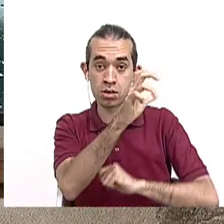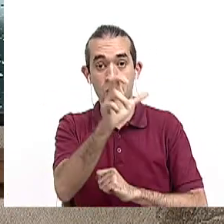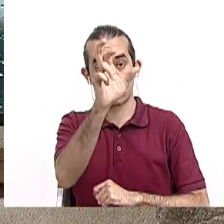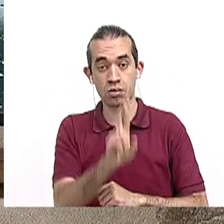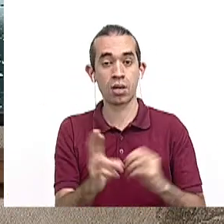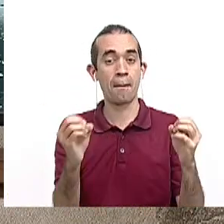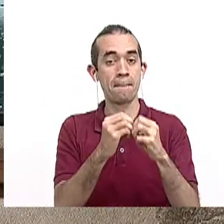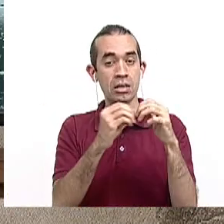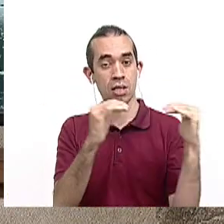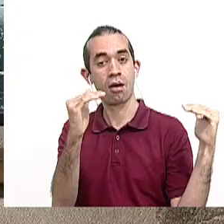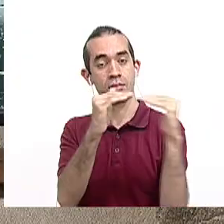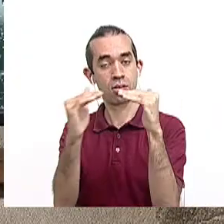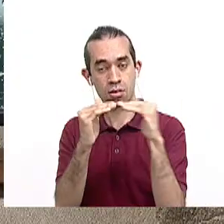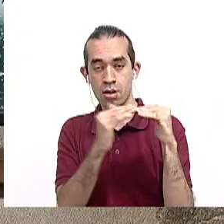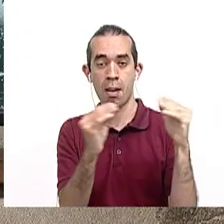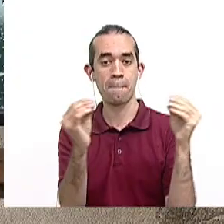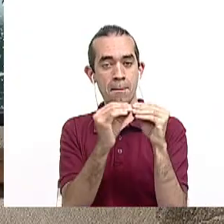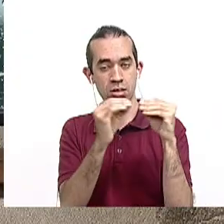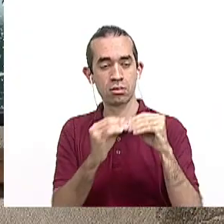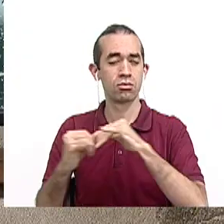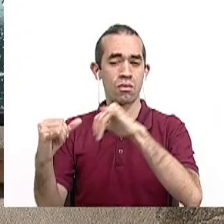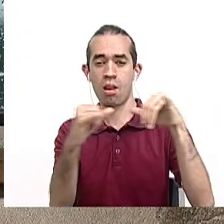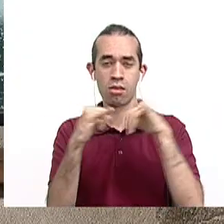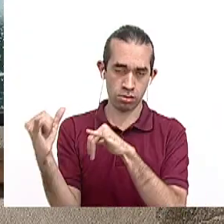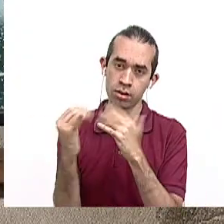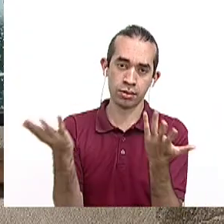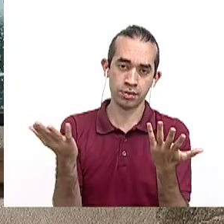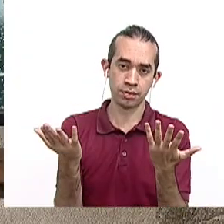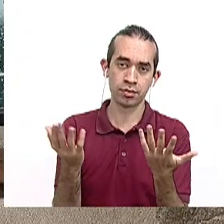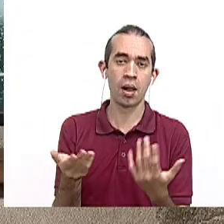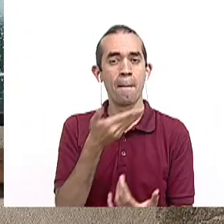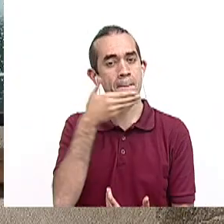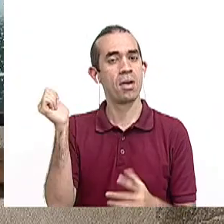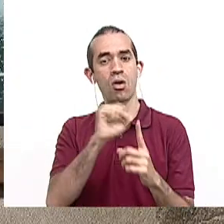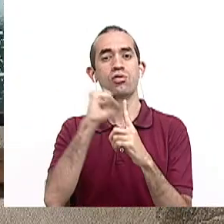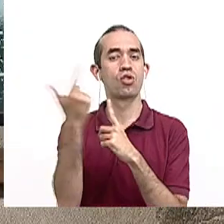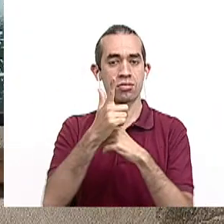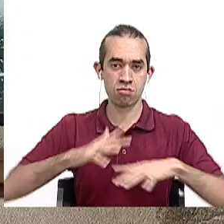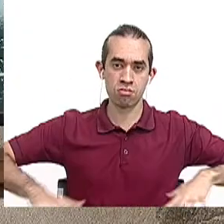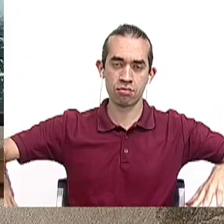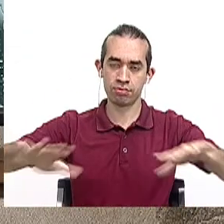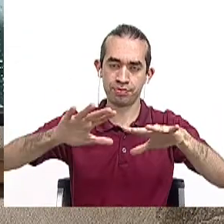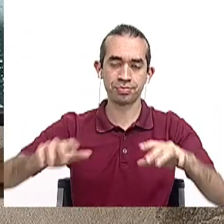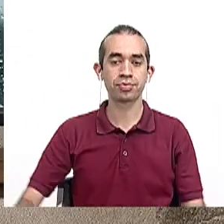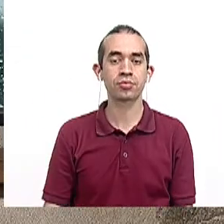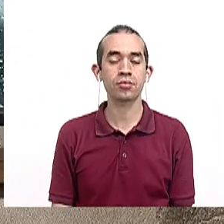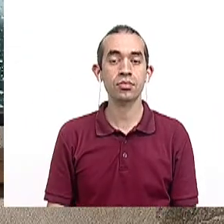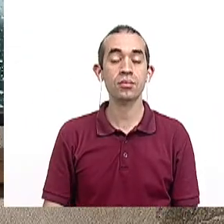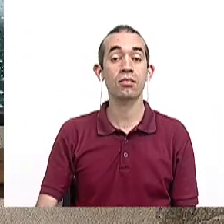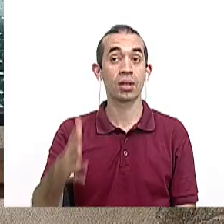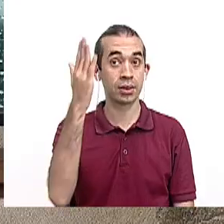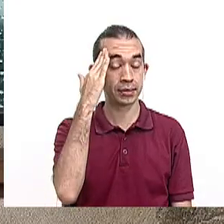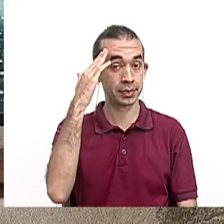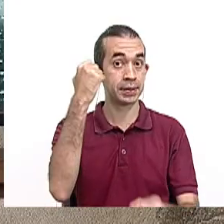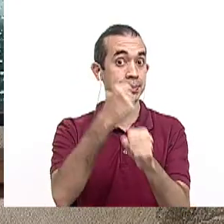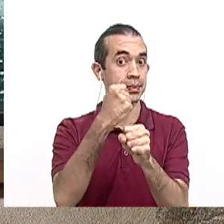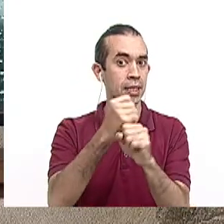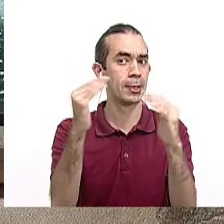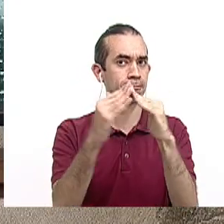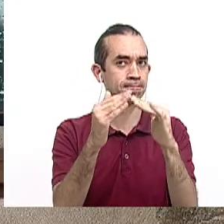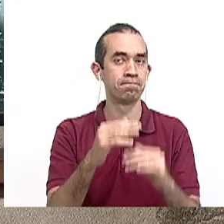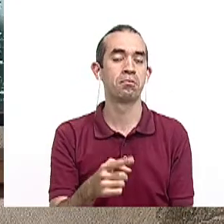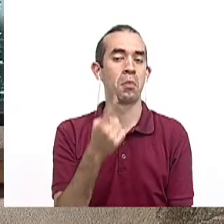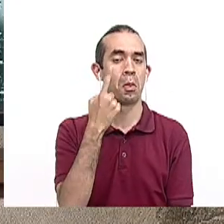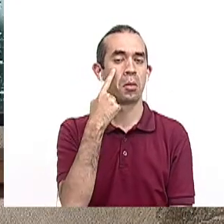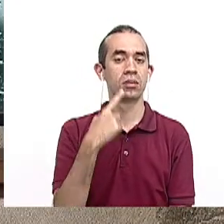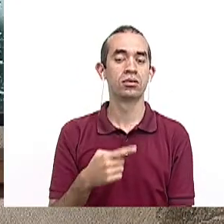sociedad más equitativa, más igualitaria, finalmente una mejor sociedad. ¿Cuál es nuestra tarea? La preguntita es, ¿de qué manera